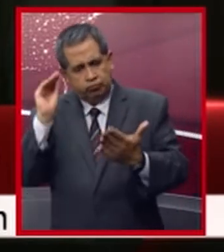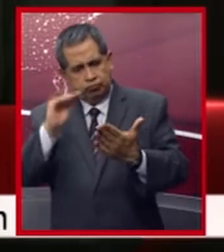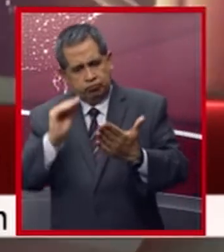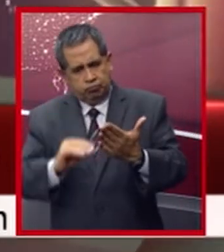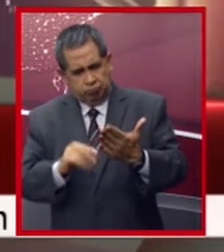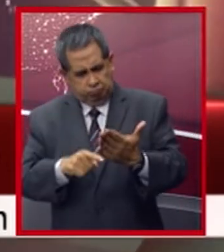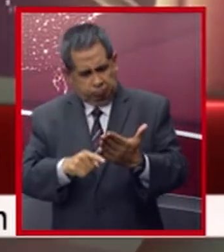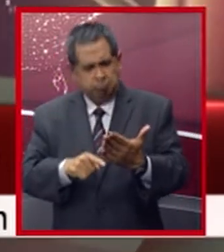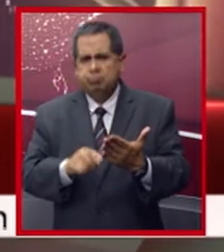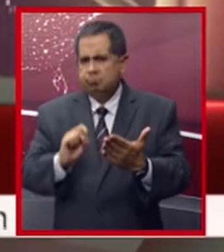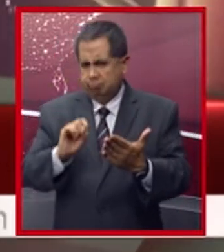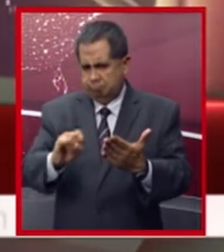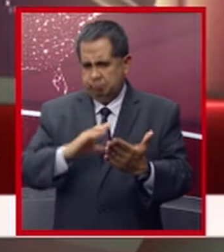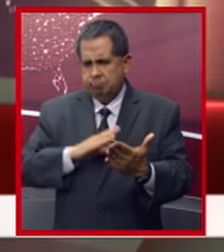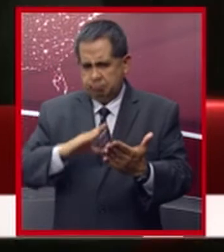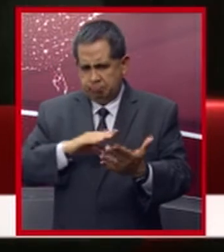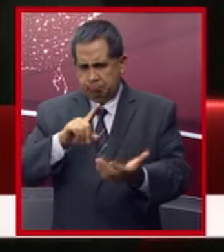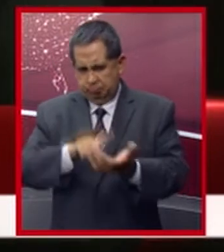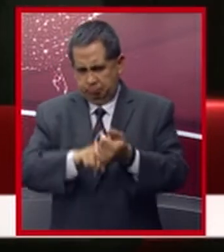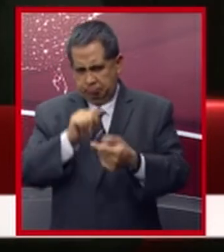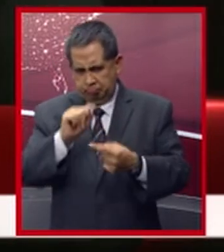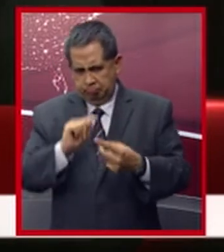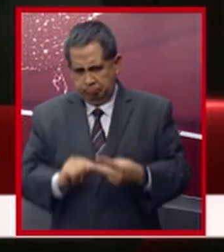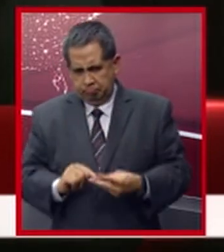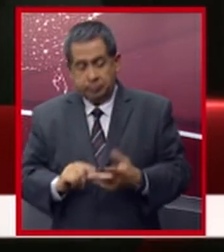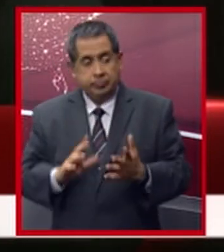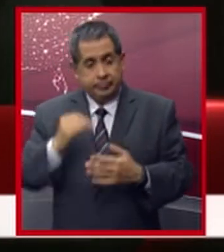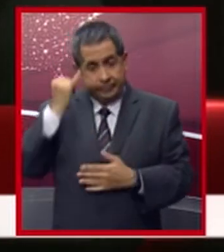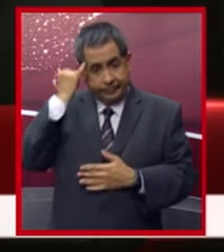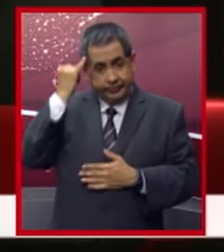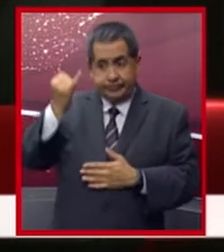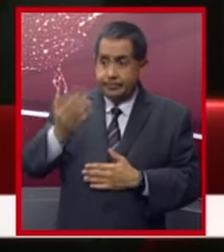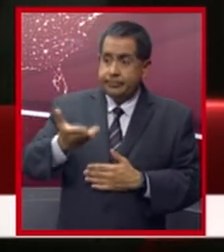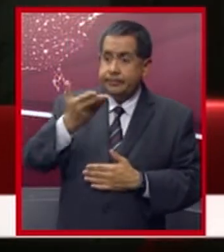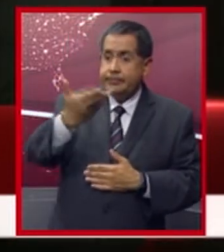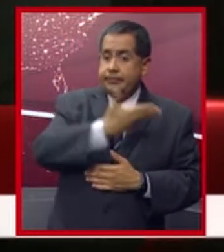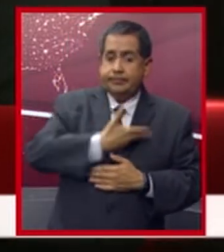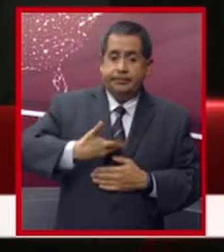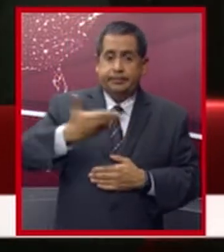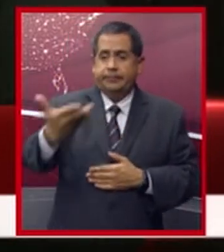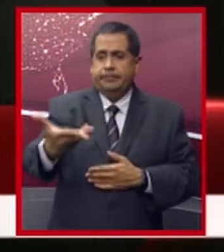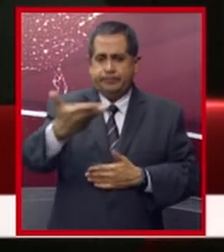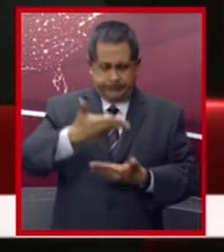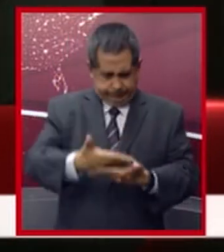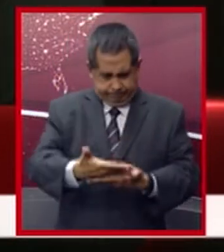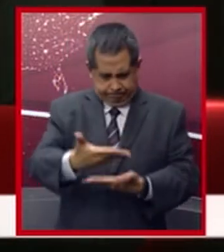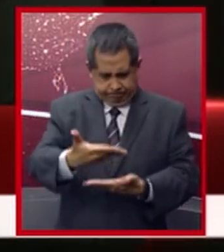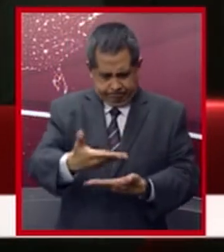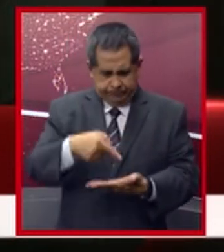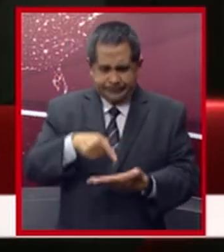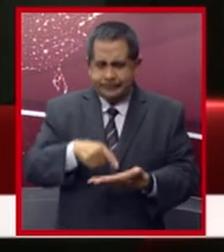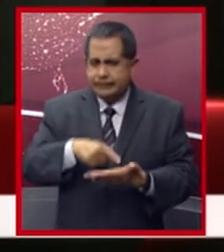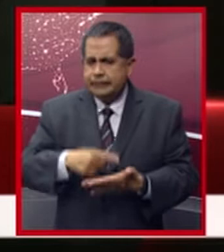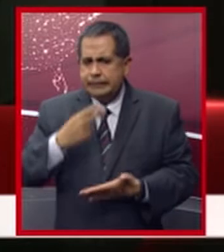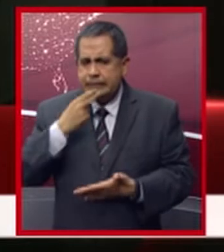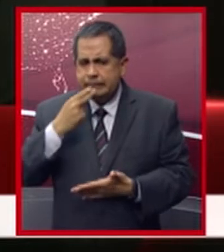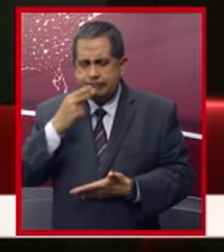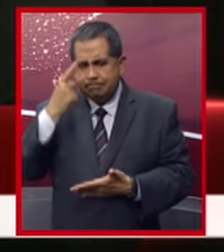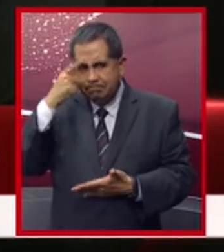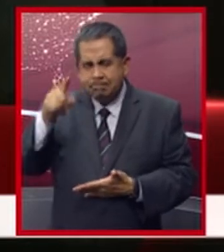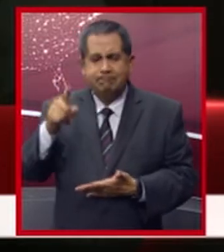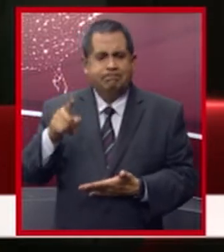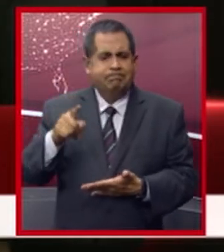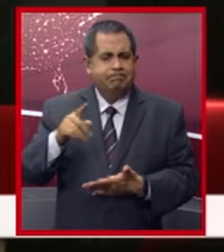ya a la iniciativa. Okay. ¿Y qué se hace? De una iniciativa del Ejecutivo se aprovecha y se abre una puerta